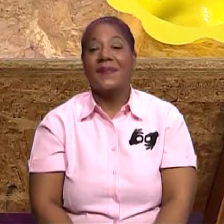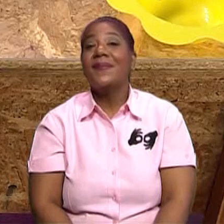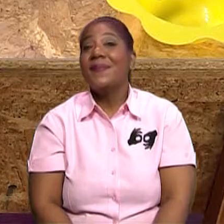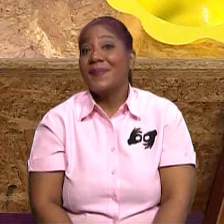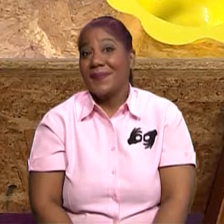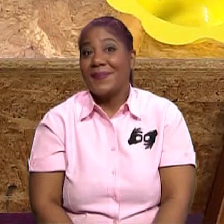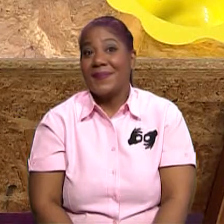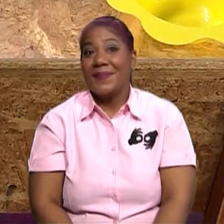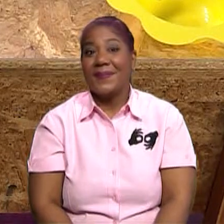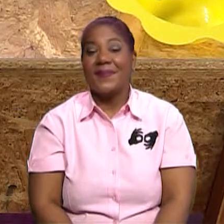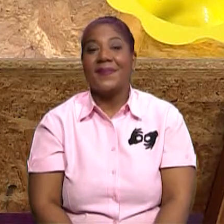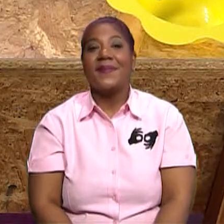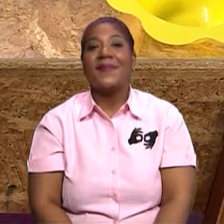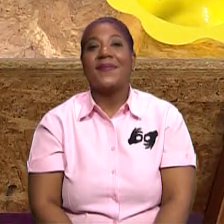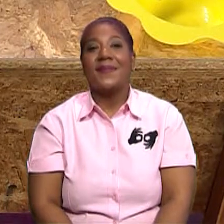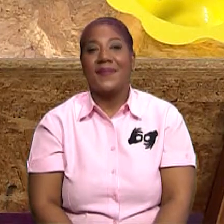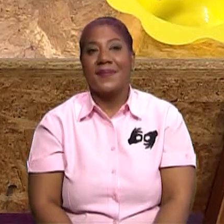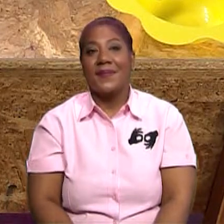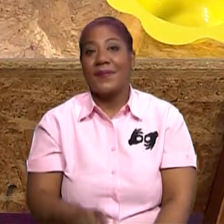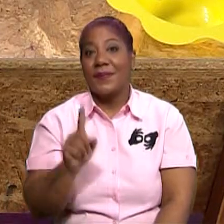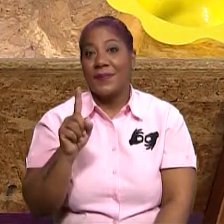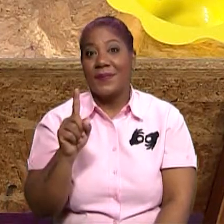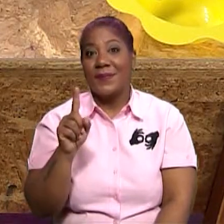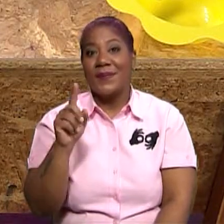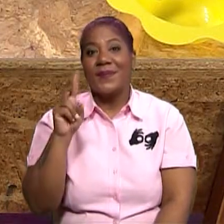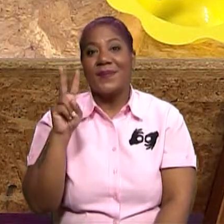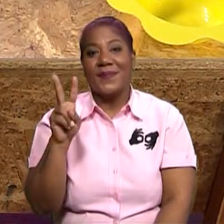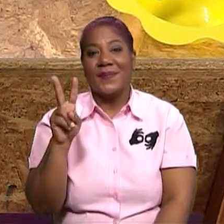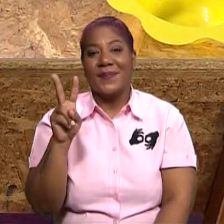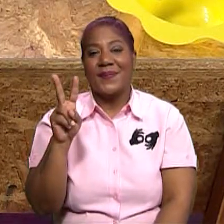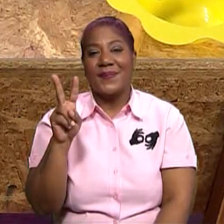1, 2, 3, 4 y 5. Ahora vamos a contar aquí.